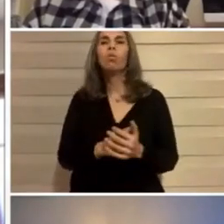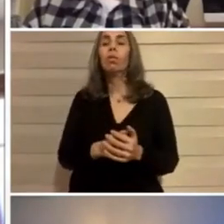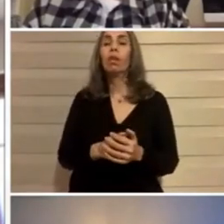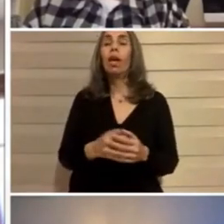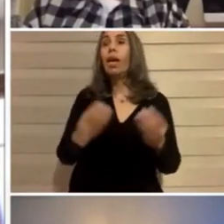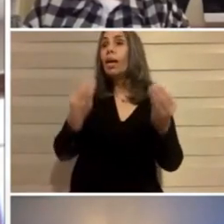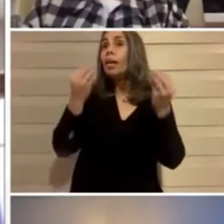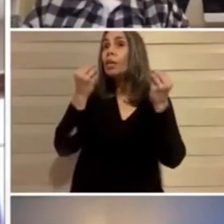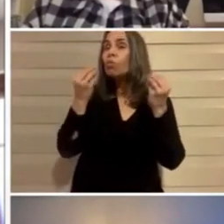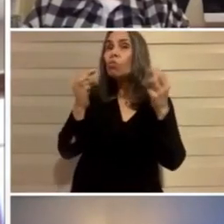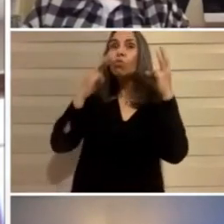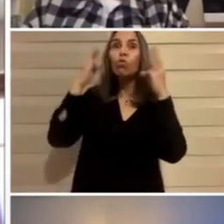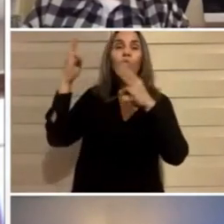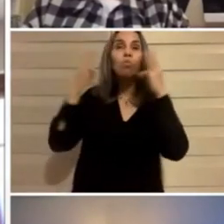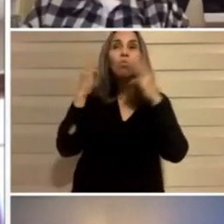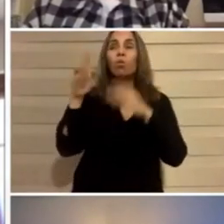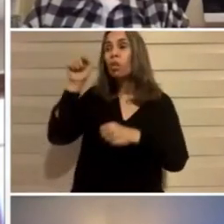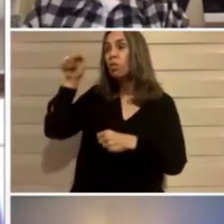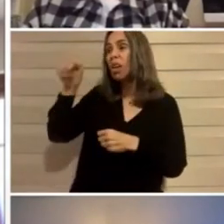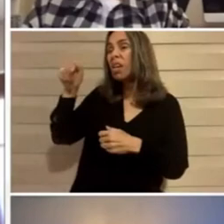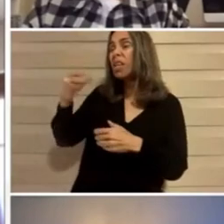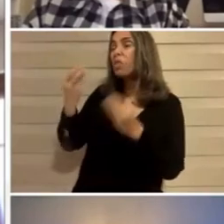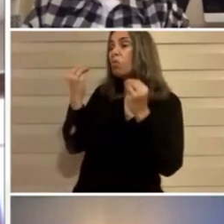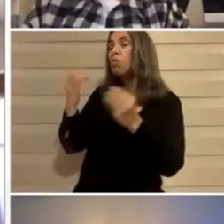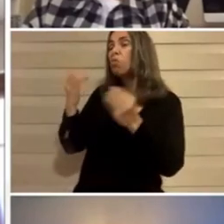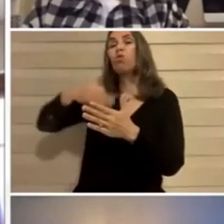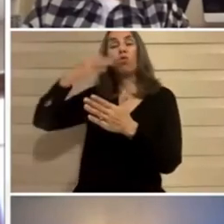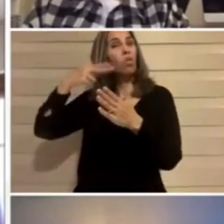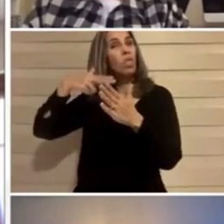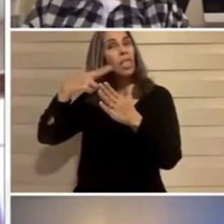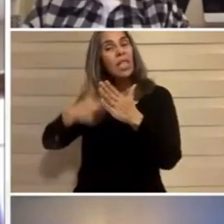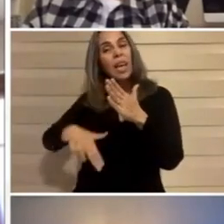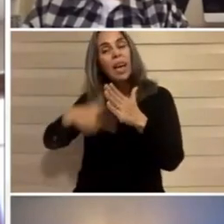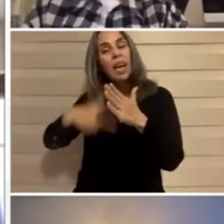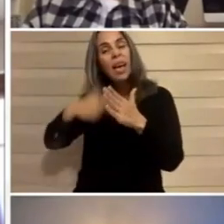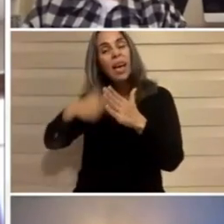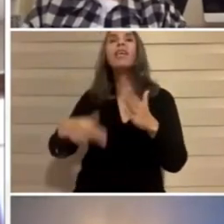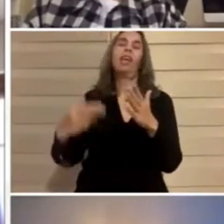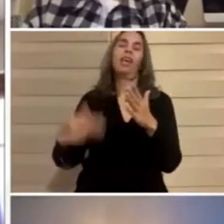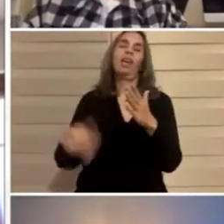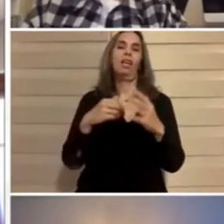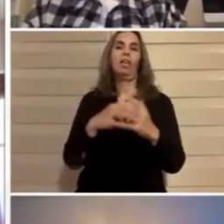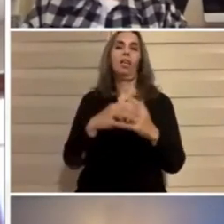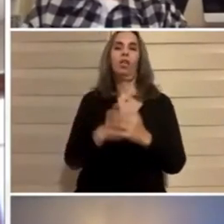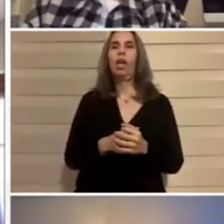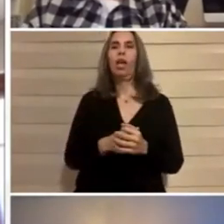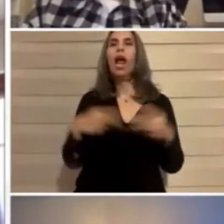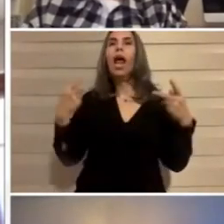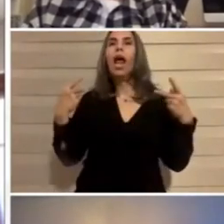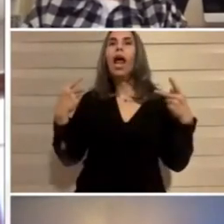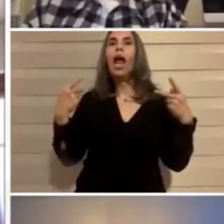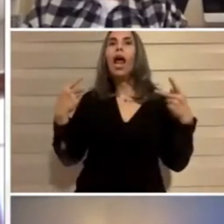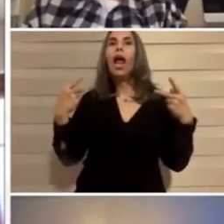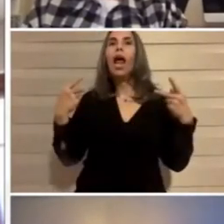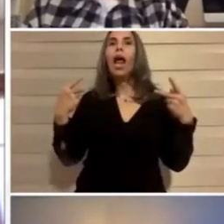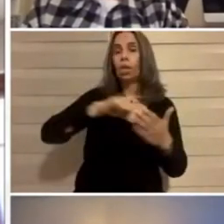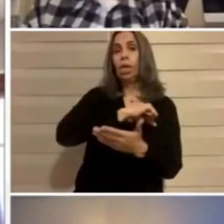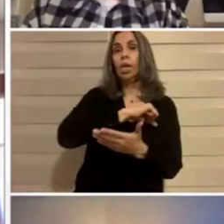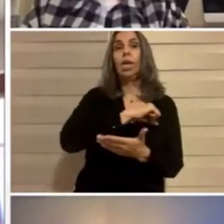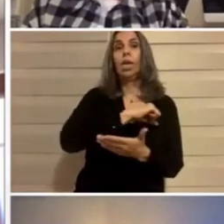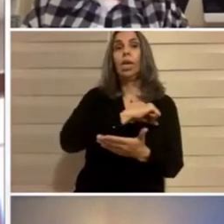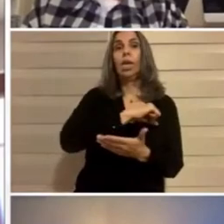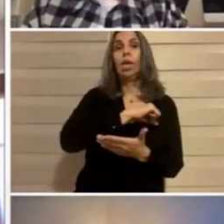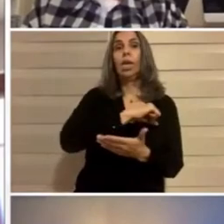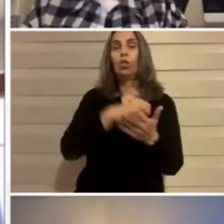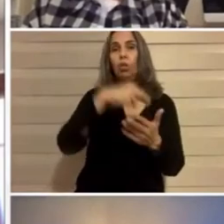que hay acceso. Para las personas que estamos en la Ciudad de México, siempre hay muchas oportunidades. No en estos días de